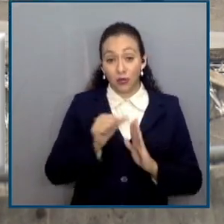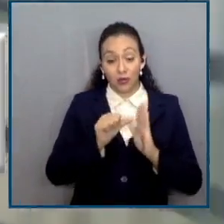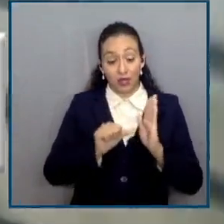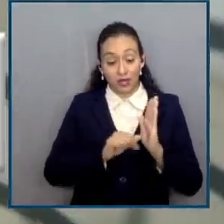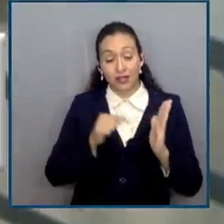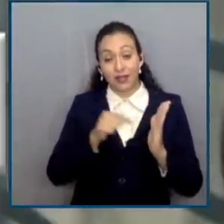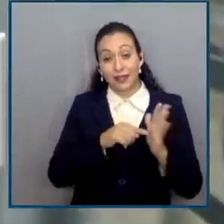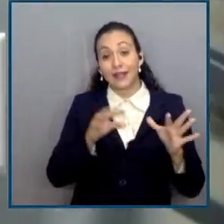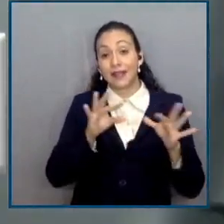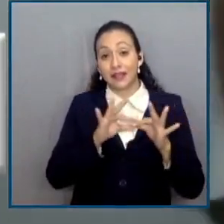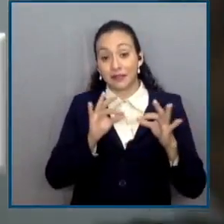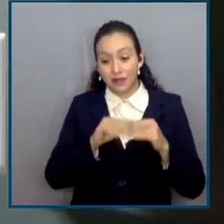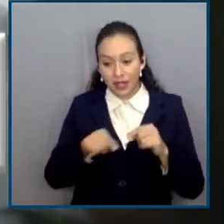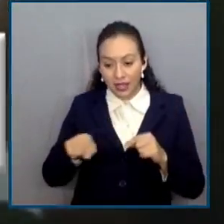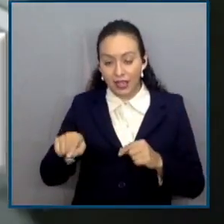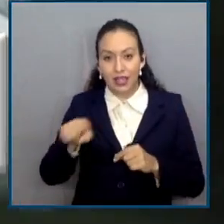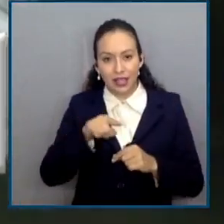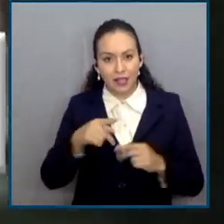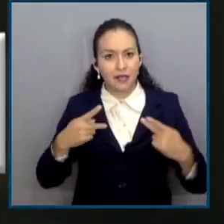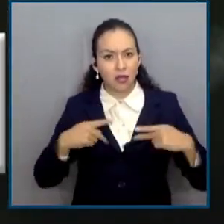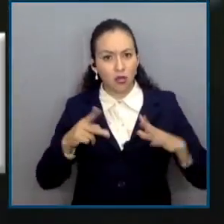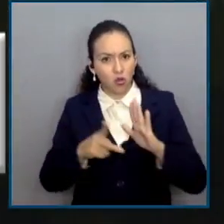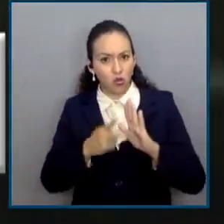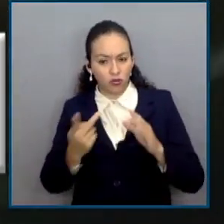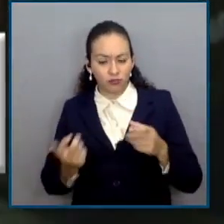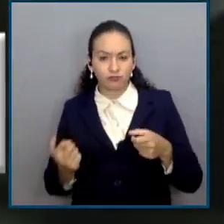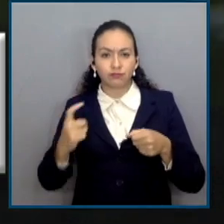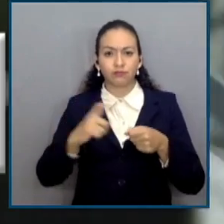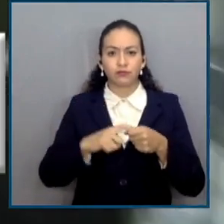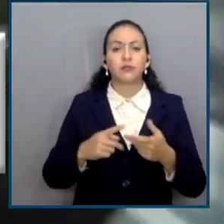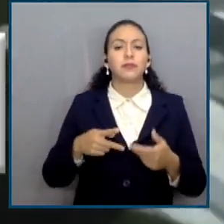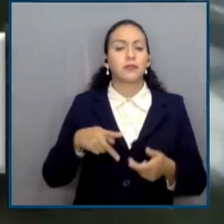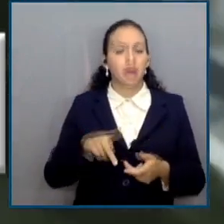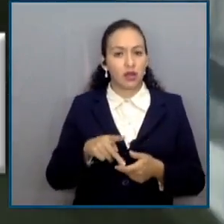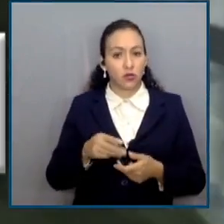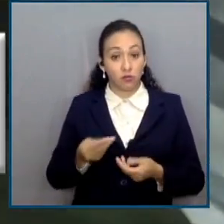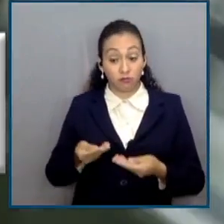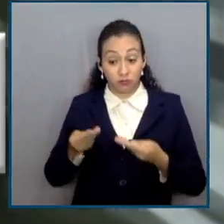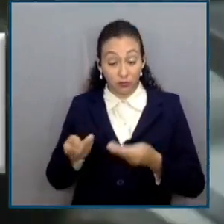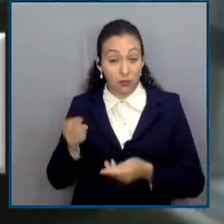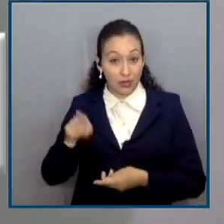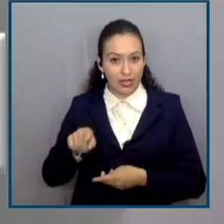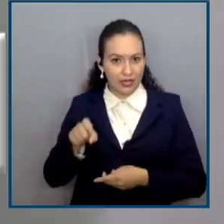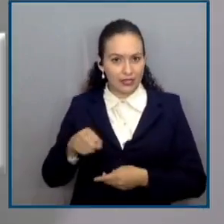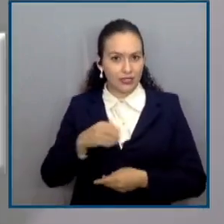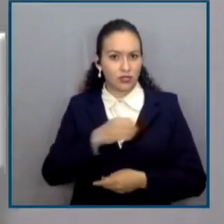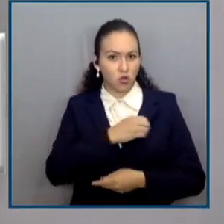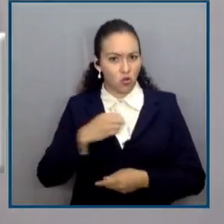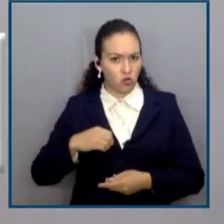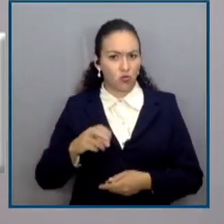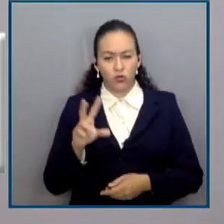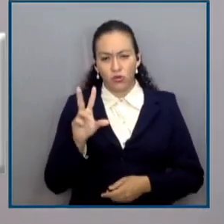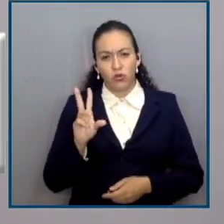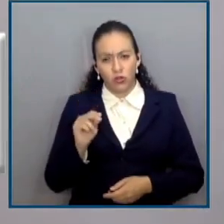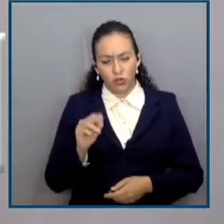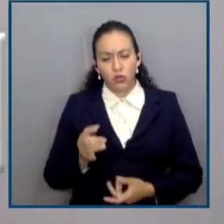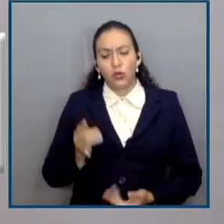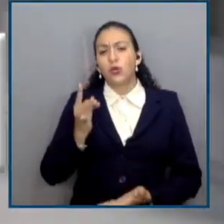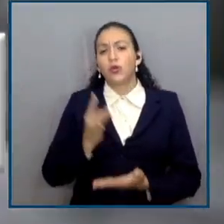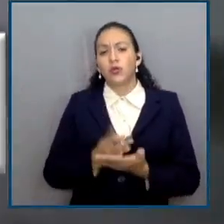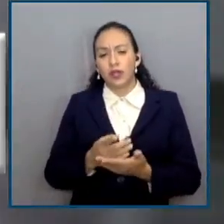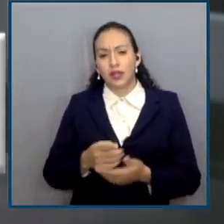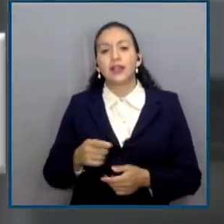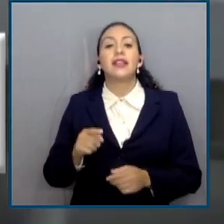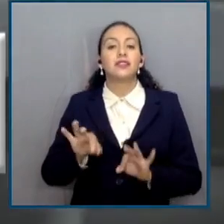del sentenciado, pues otorgarla no es una obligación constitucional, sino que se trata de una facultad del legislador, quien